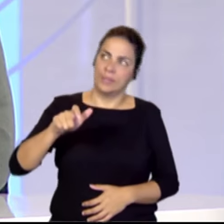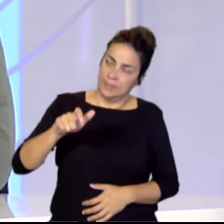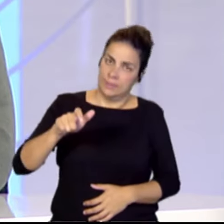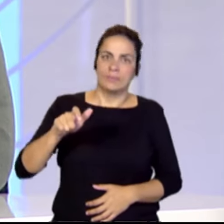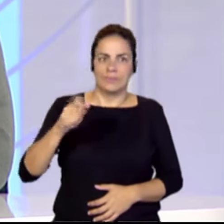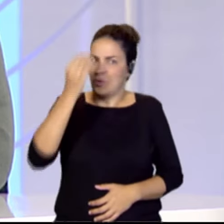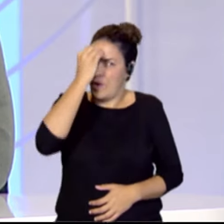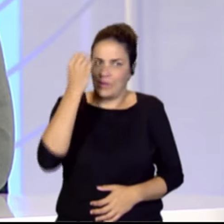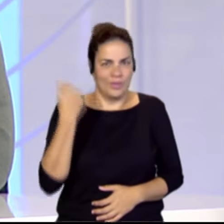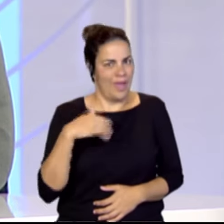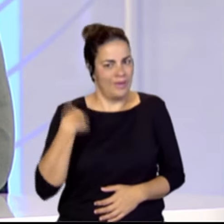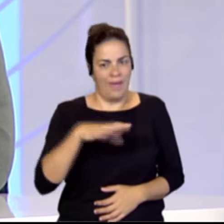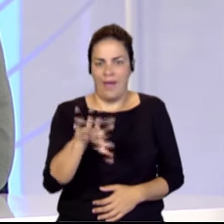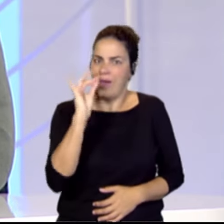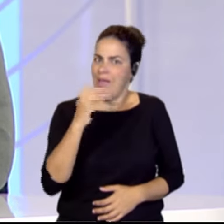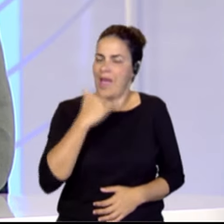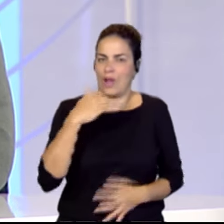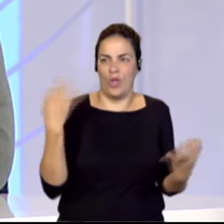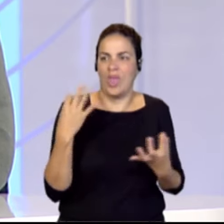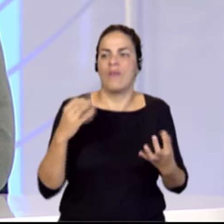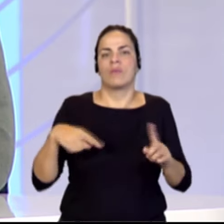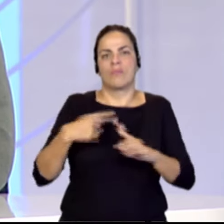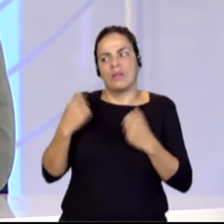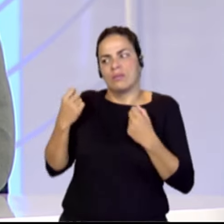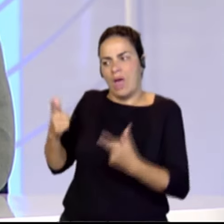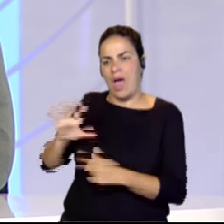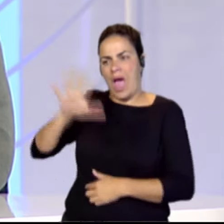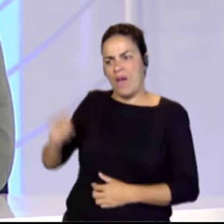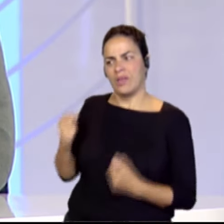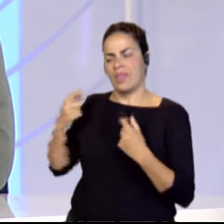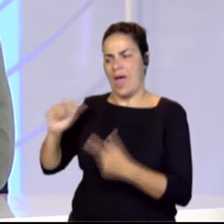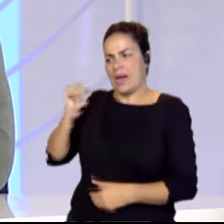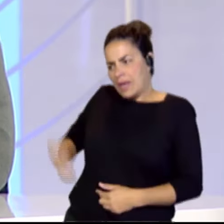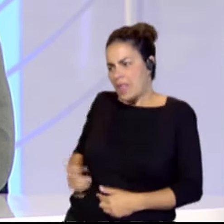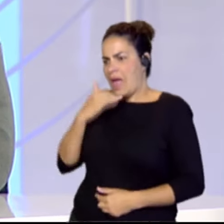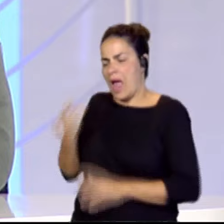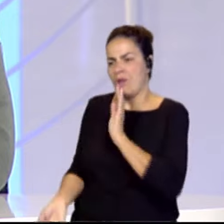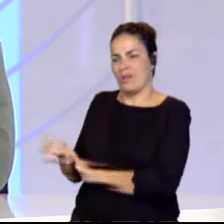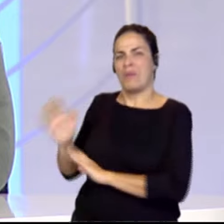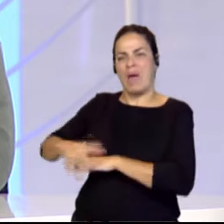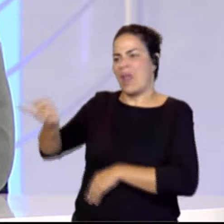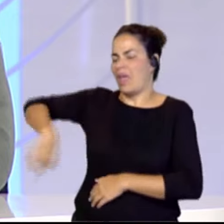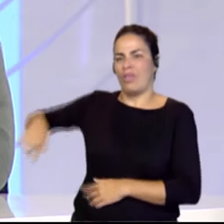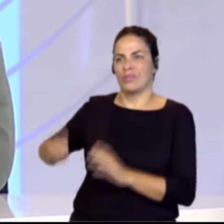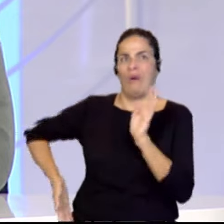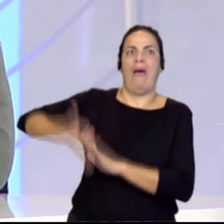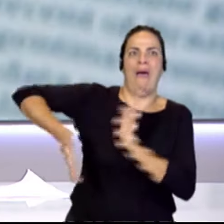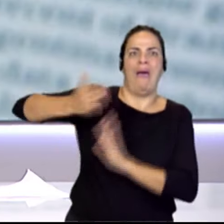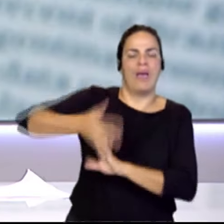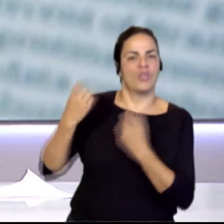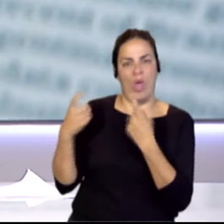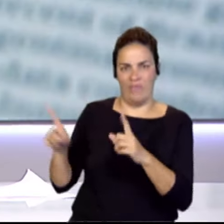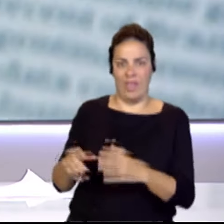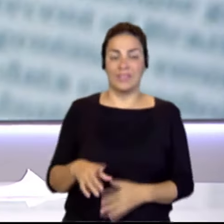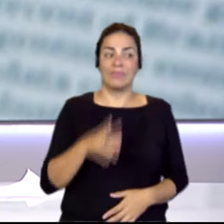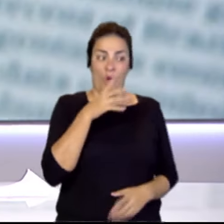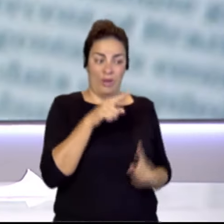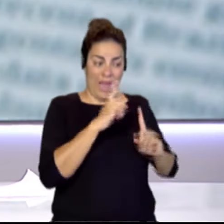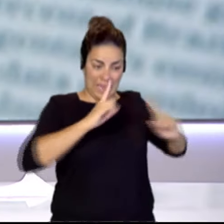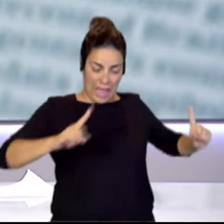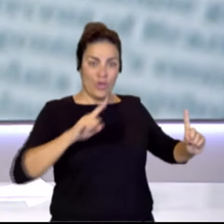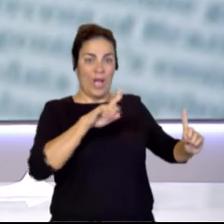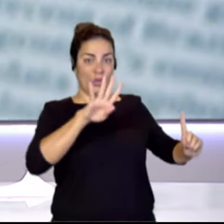alguna decisión y crear riqueza en África para que ellos no tengan necesidad de 14000 las que han llegado claro que va ao